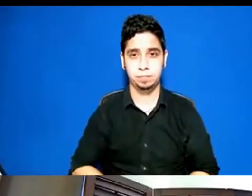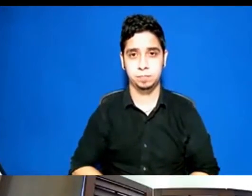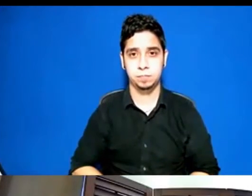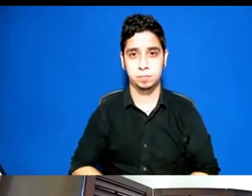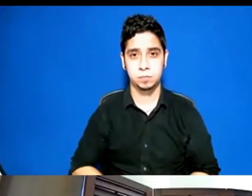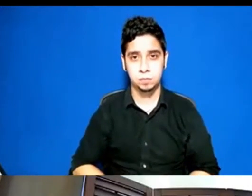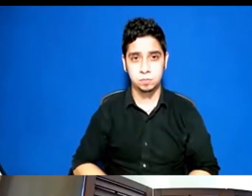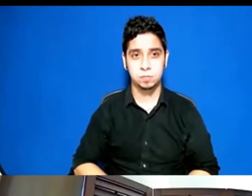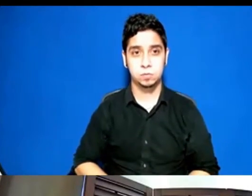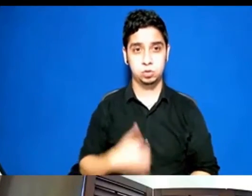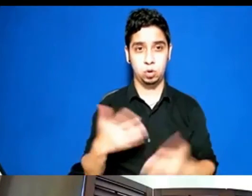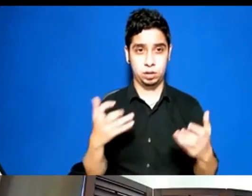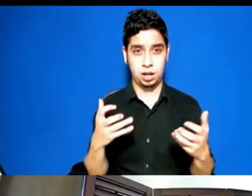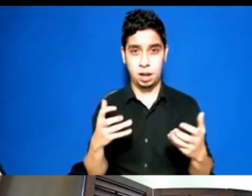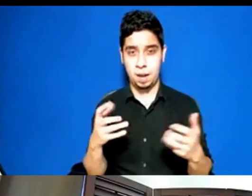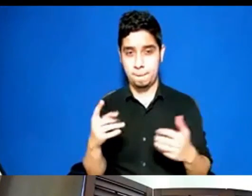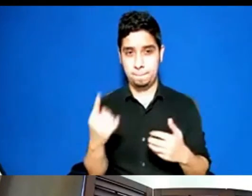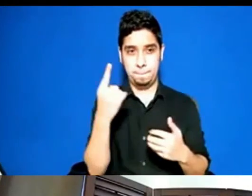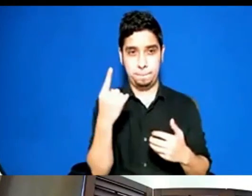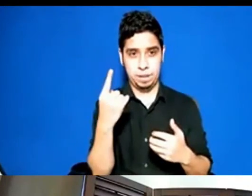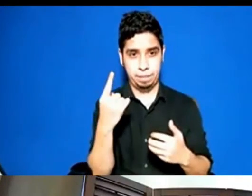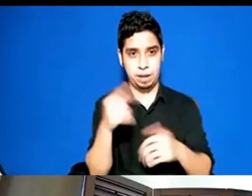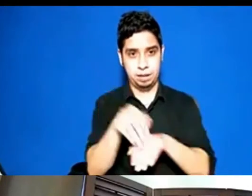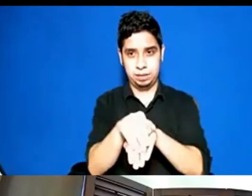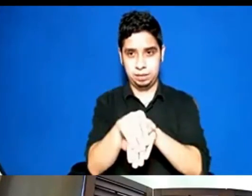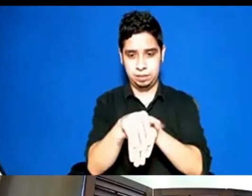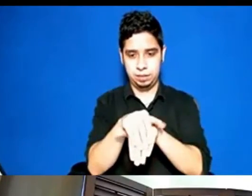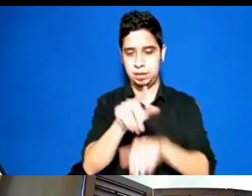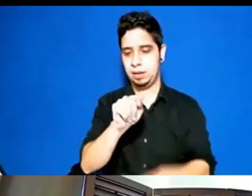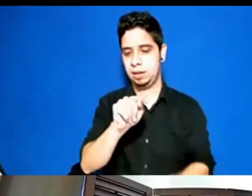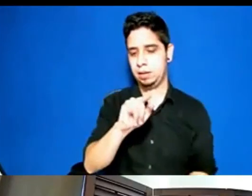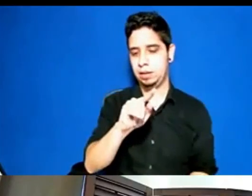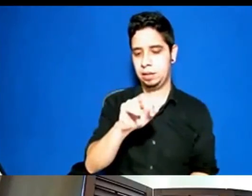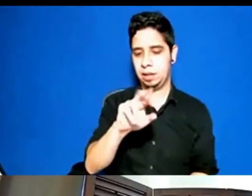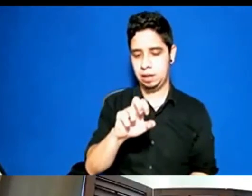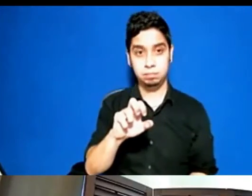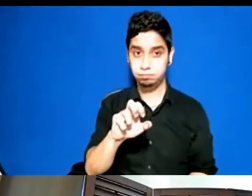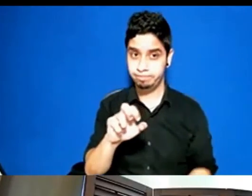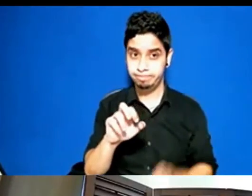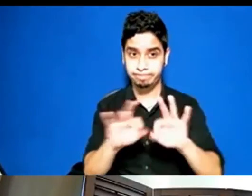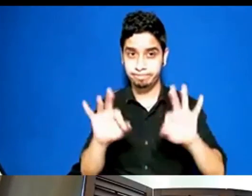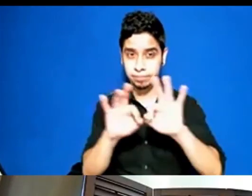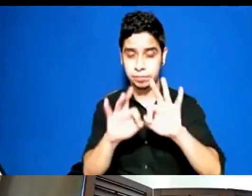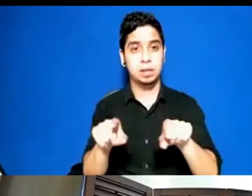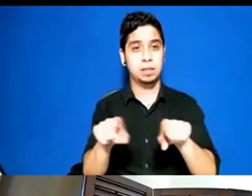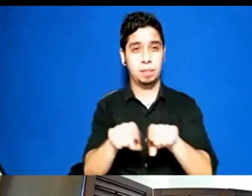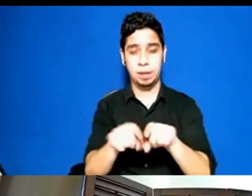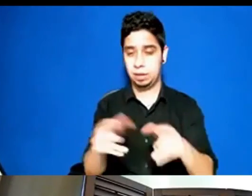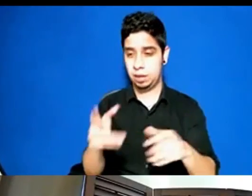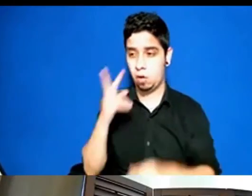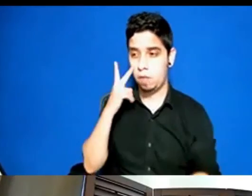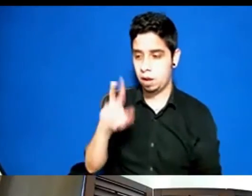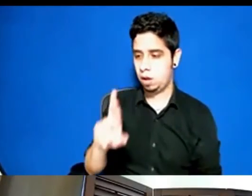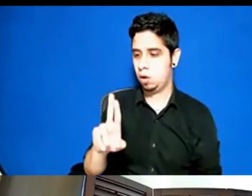el primer tinglar en títeres, por favor. Pero una de las cositas que también quiero ver es en Ruchelo, a ver, te voy a hacer un